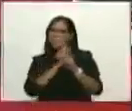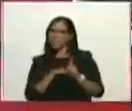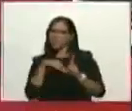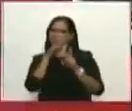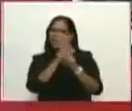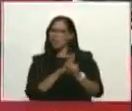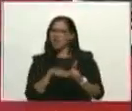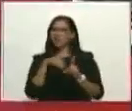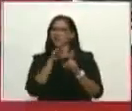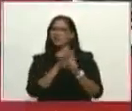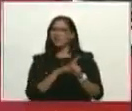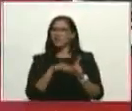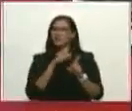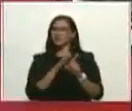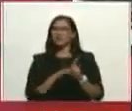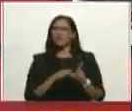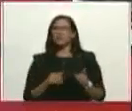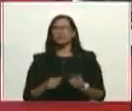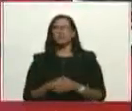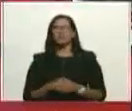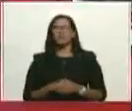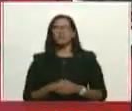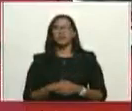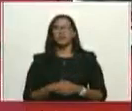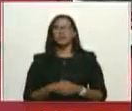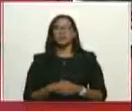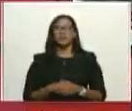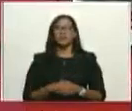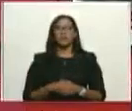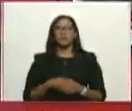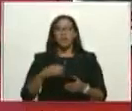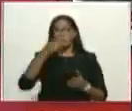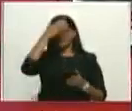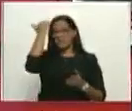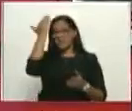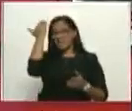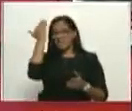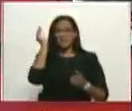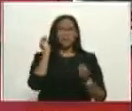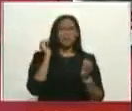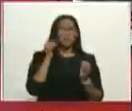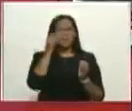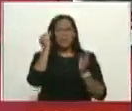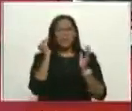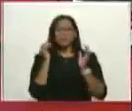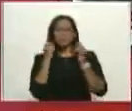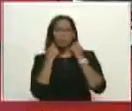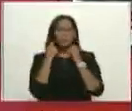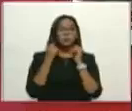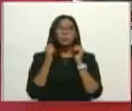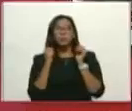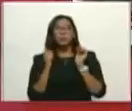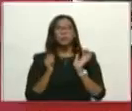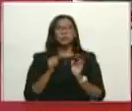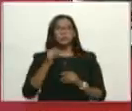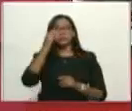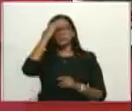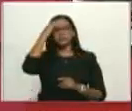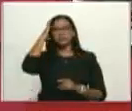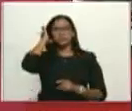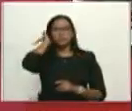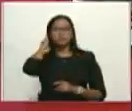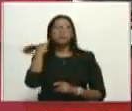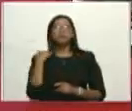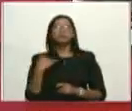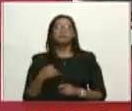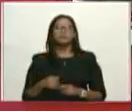sí, cómo ahí se van, sabe todo. Sí, no te mira peines, el peinadito que no, se pone. No te peines así, peínate de lado, que es más simpático el peinado